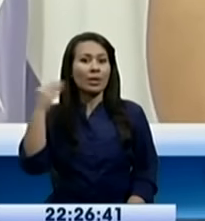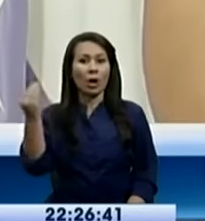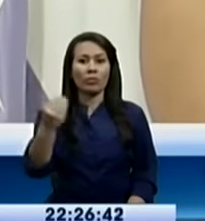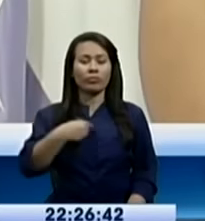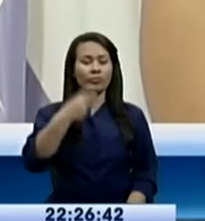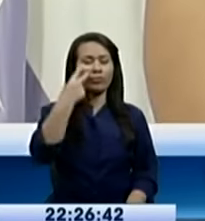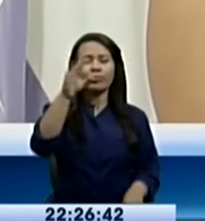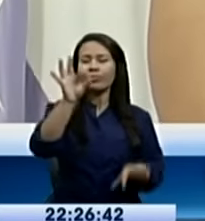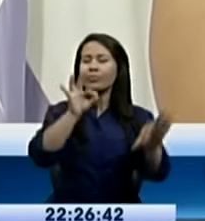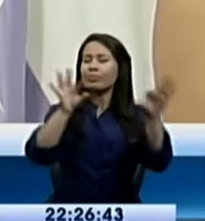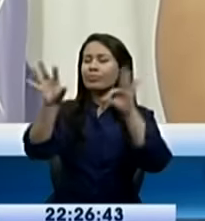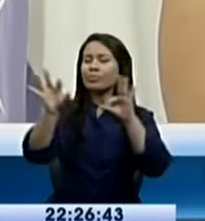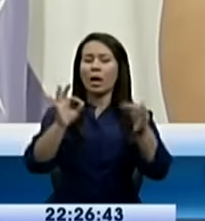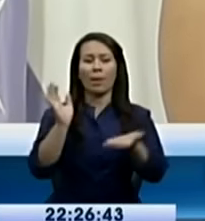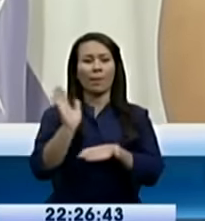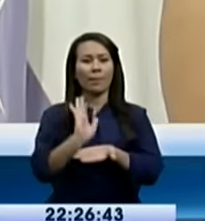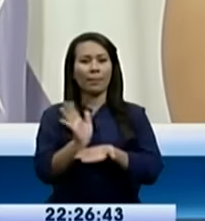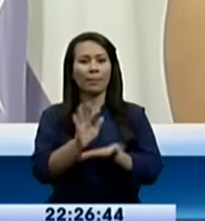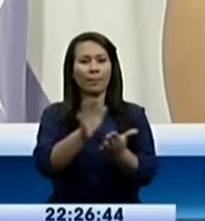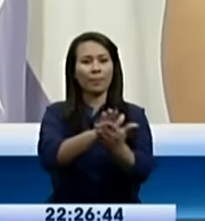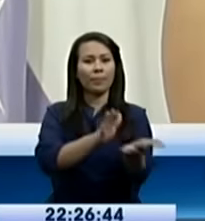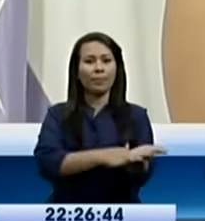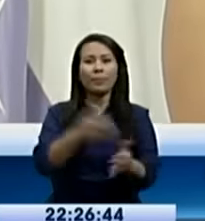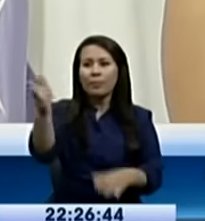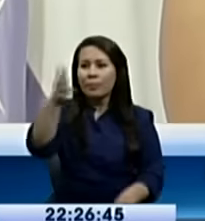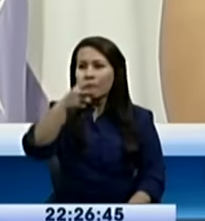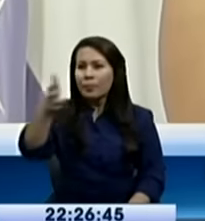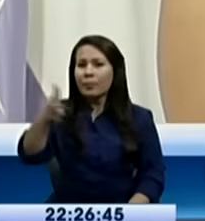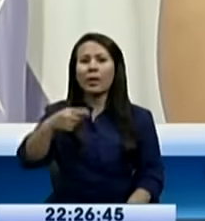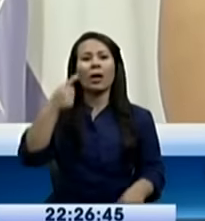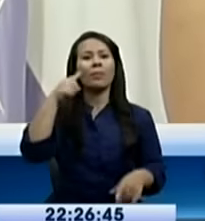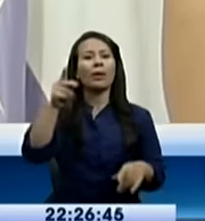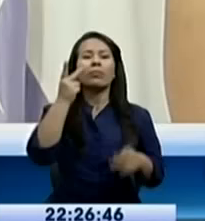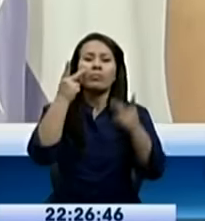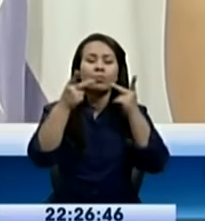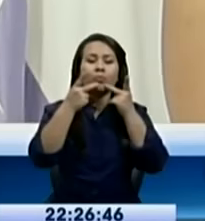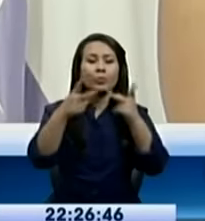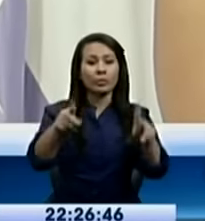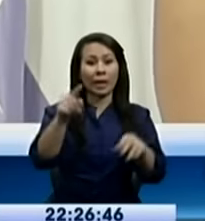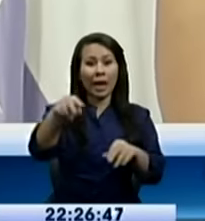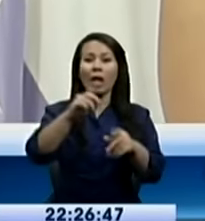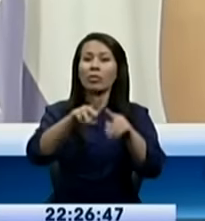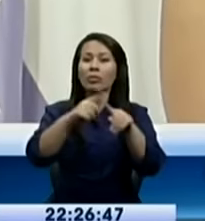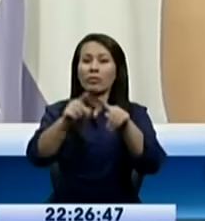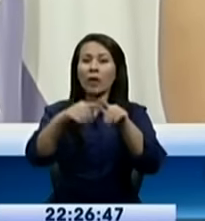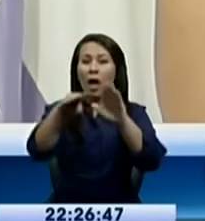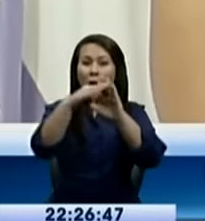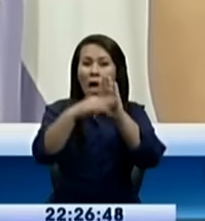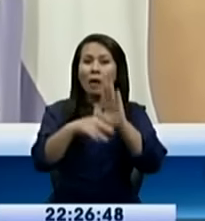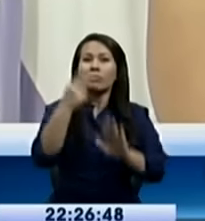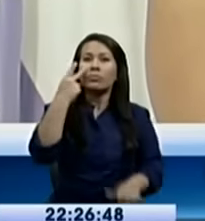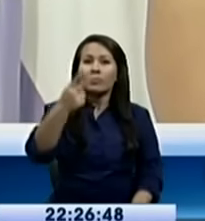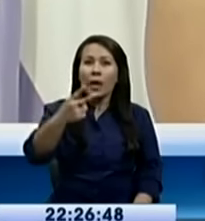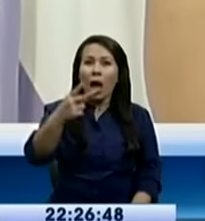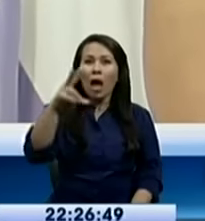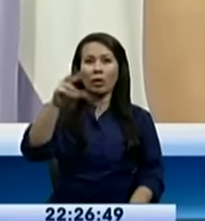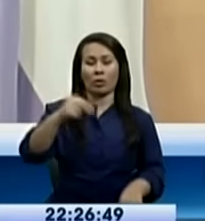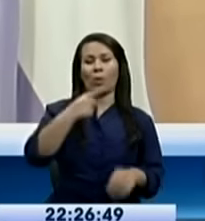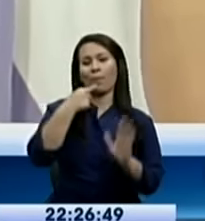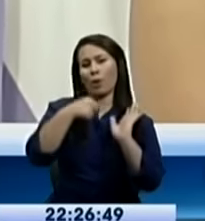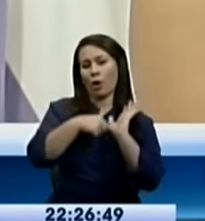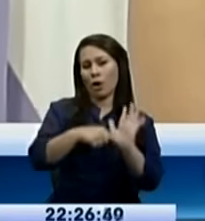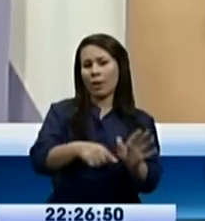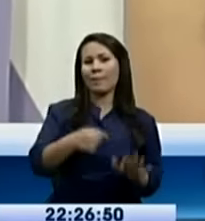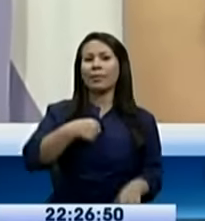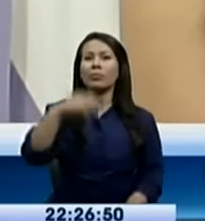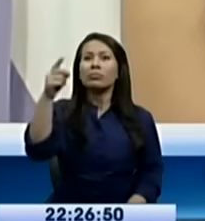programas para monitorear en estos espacios, tratando de proteger precisamente a esta audiencia. ¿Qué significa? ¿Qué